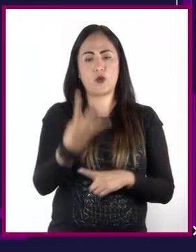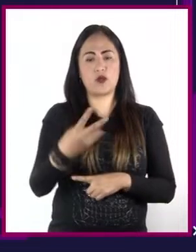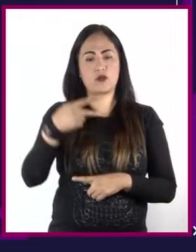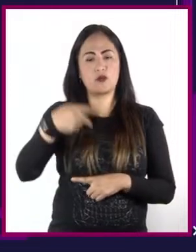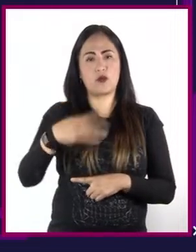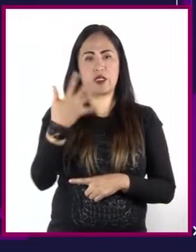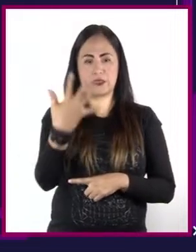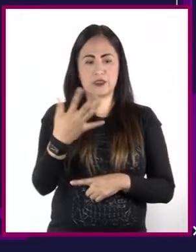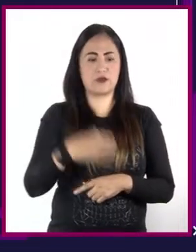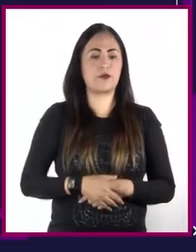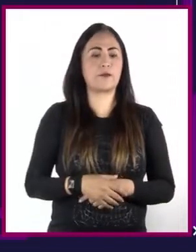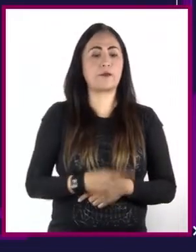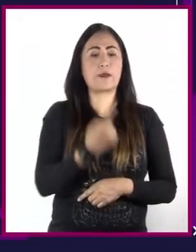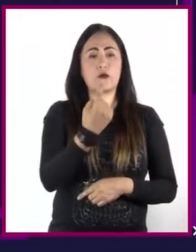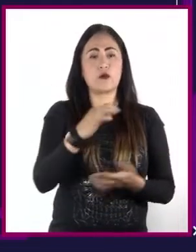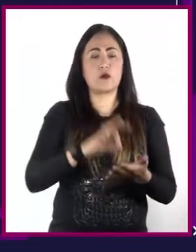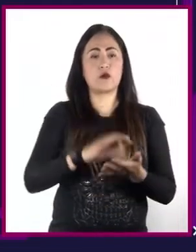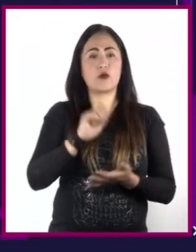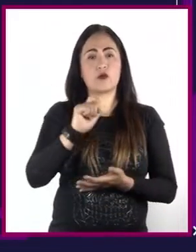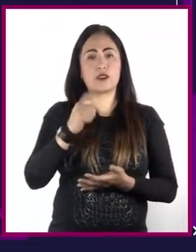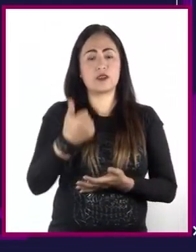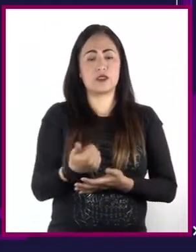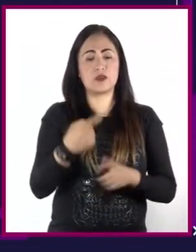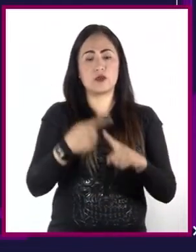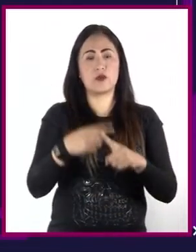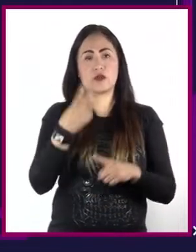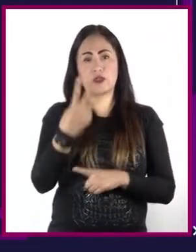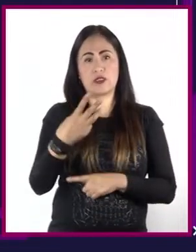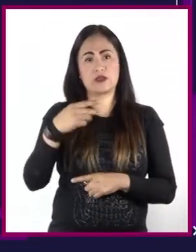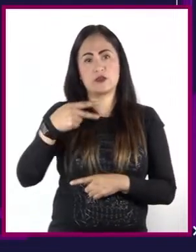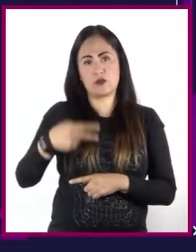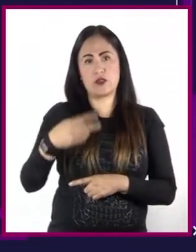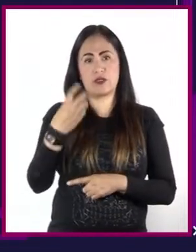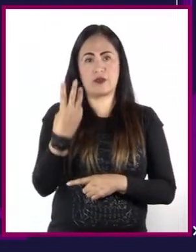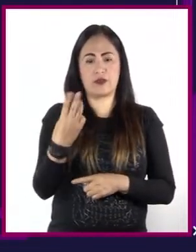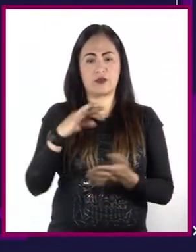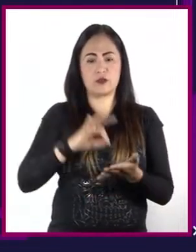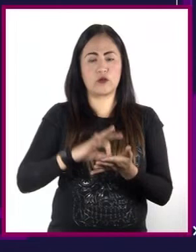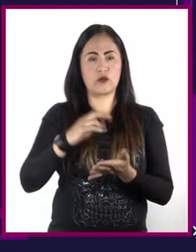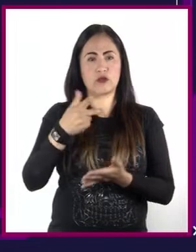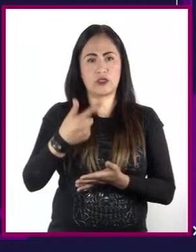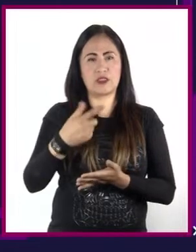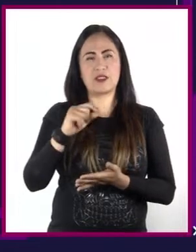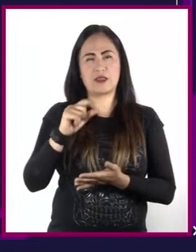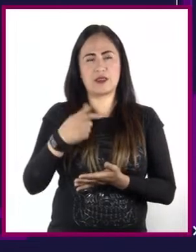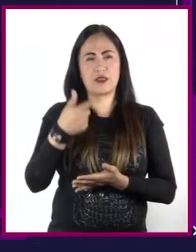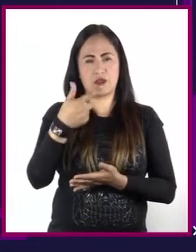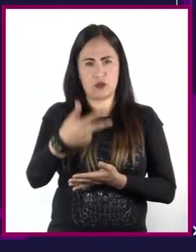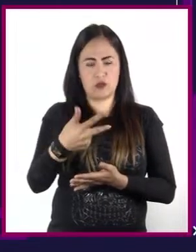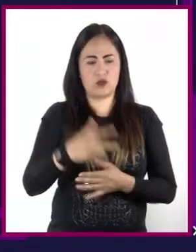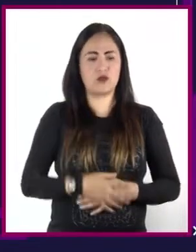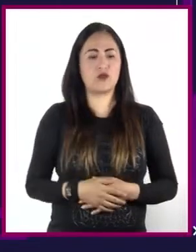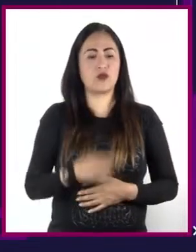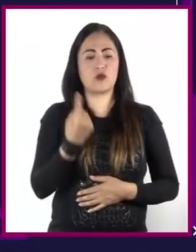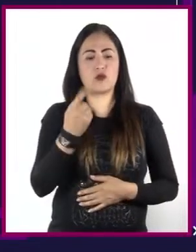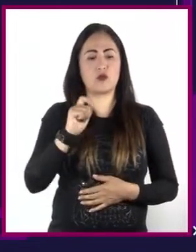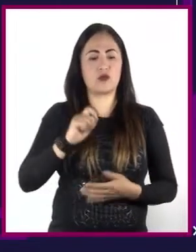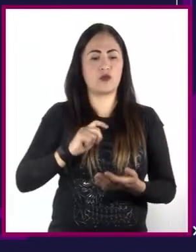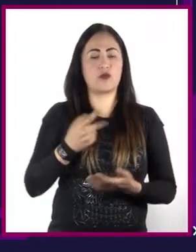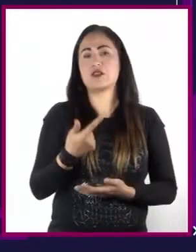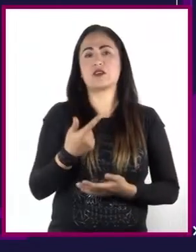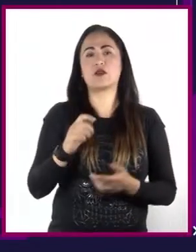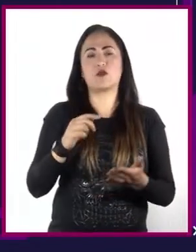1.26 por 3 igual a 3.78, 1.27 por 1 igual a